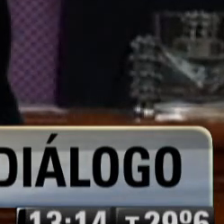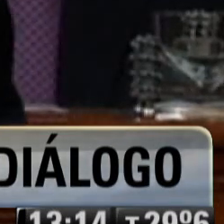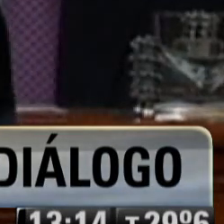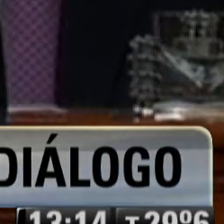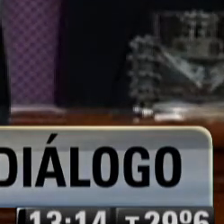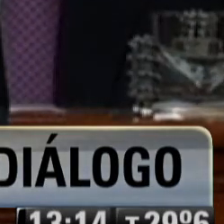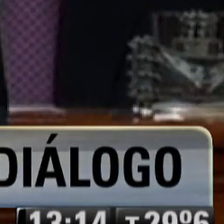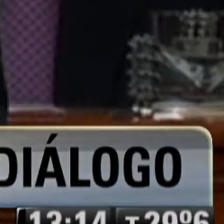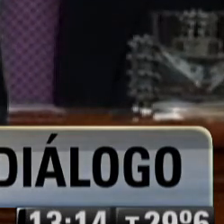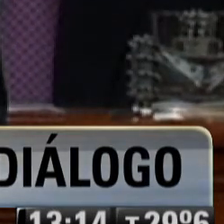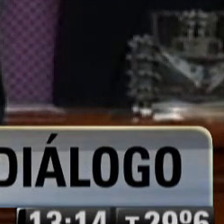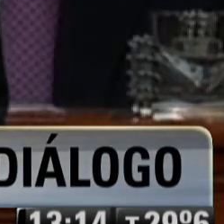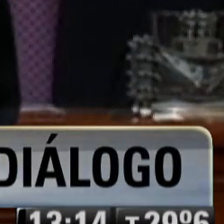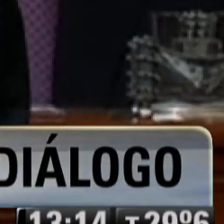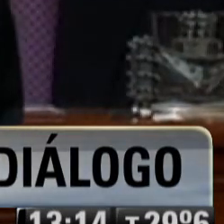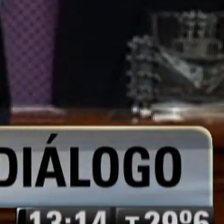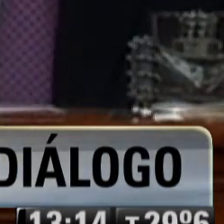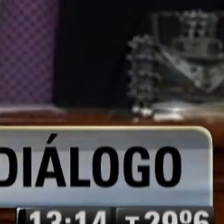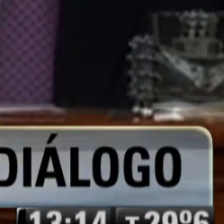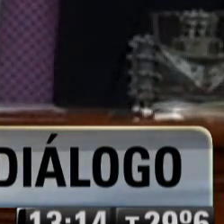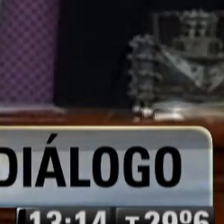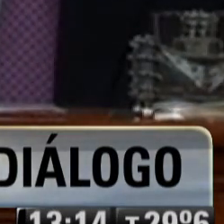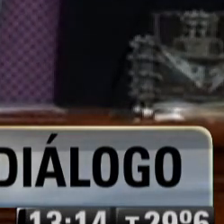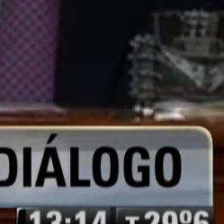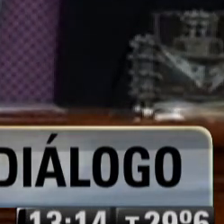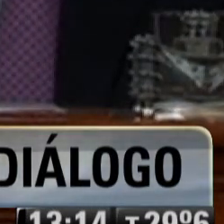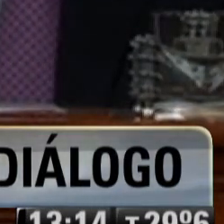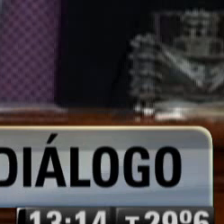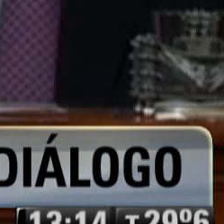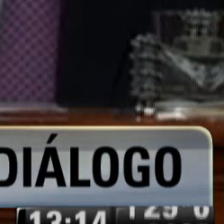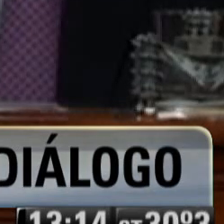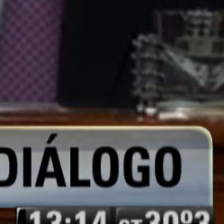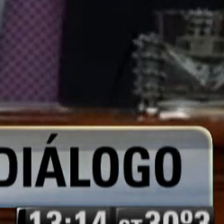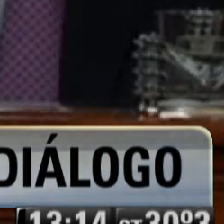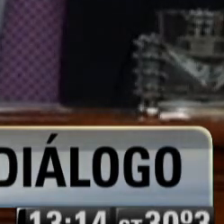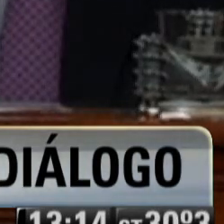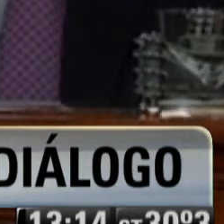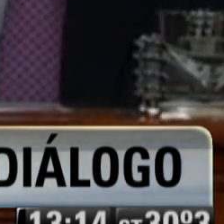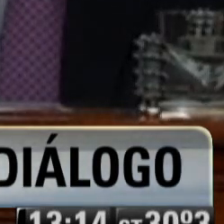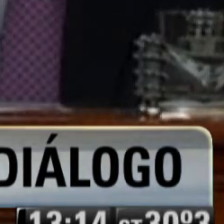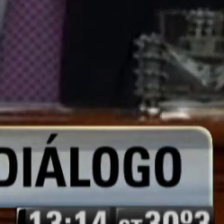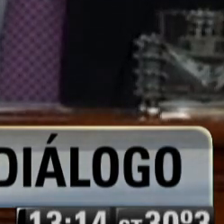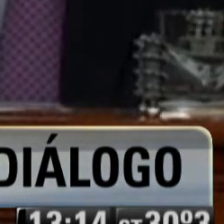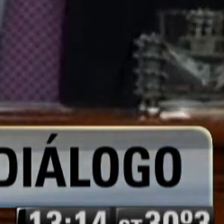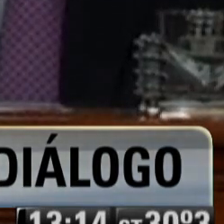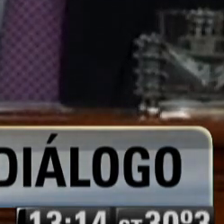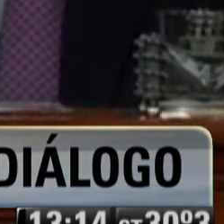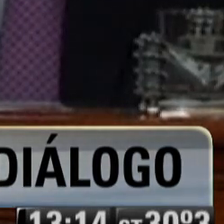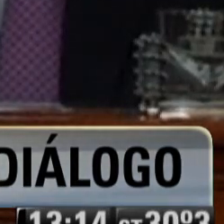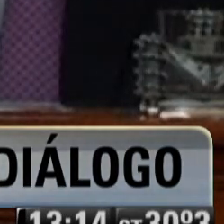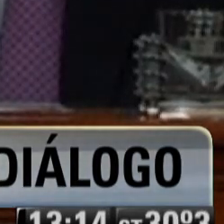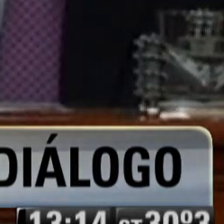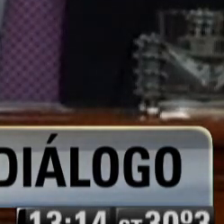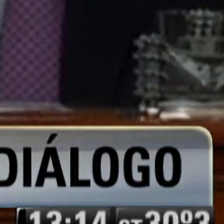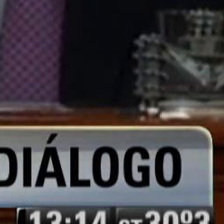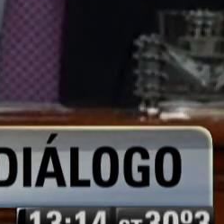Cuba stands up for democratic values and extends the hand of friendship to the Cuban people and this year Congress